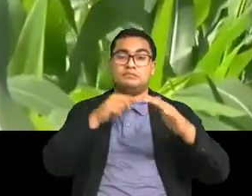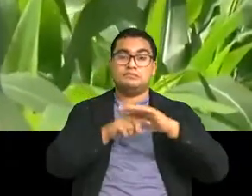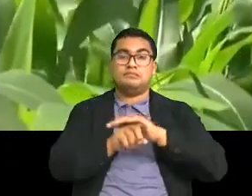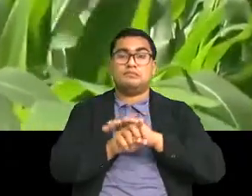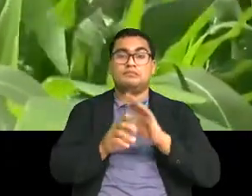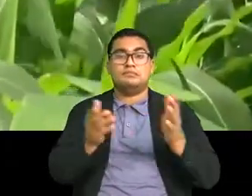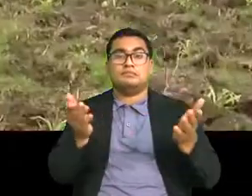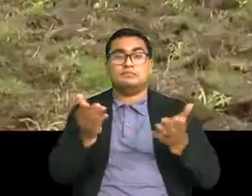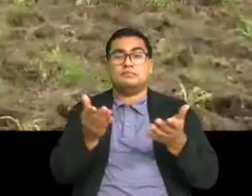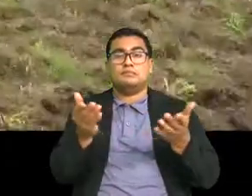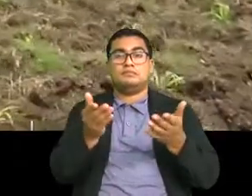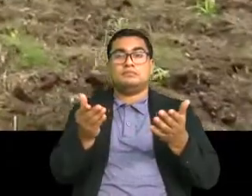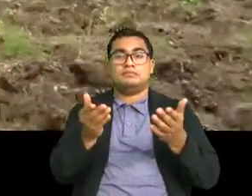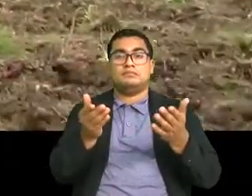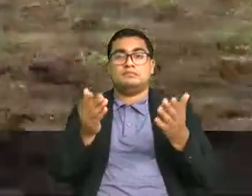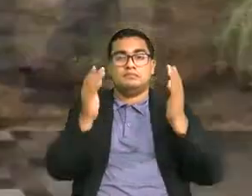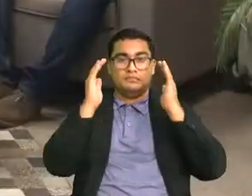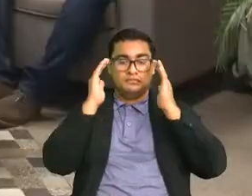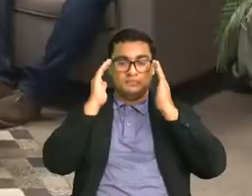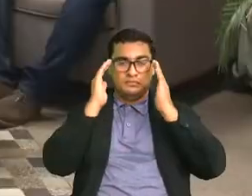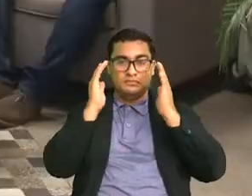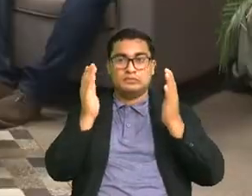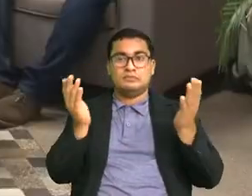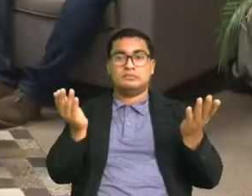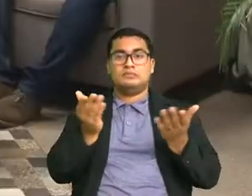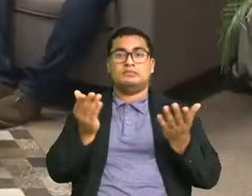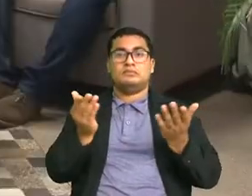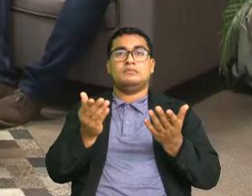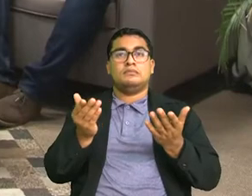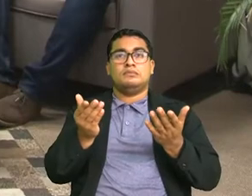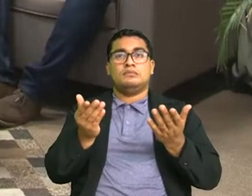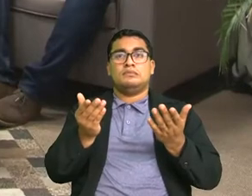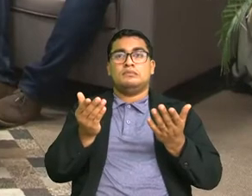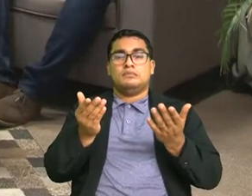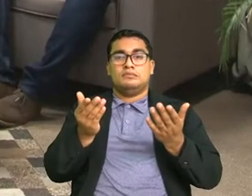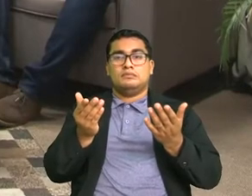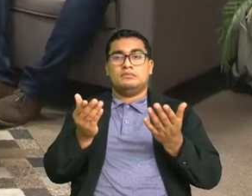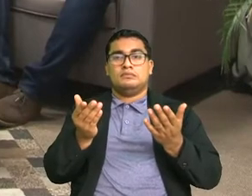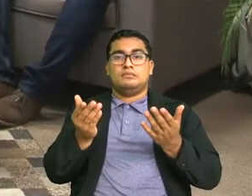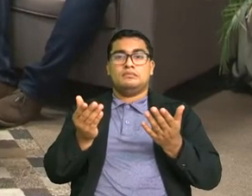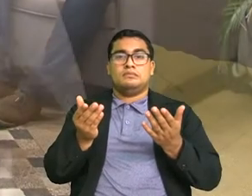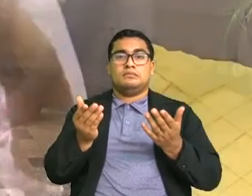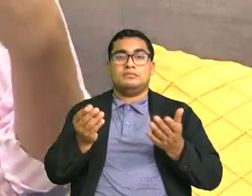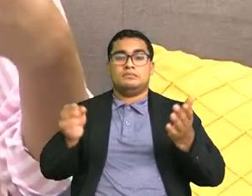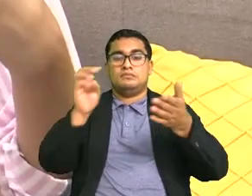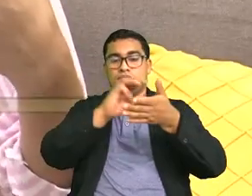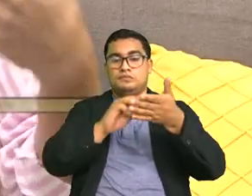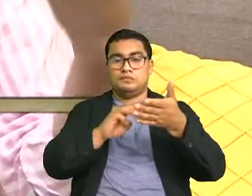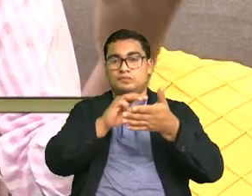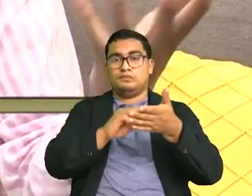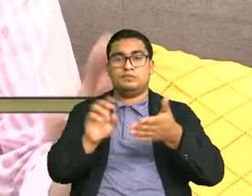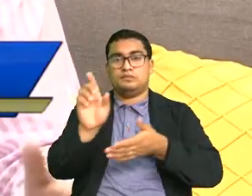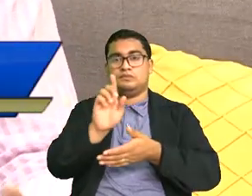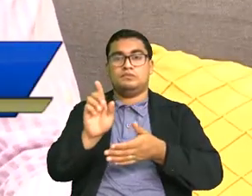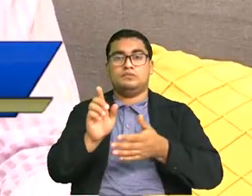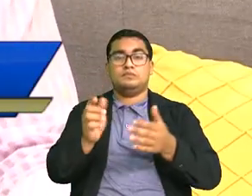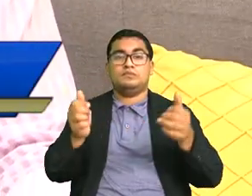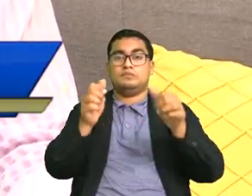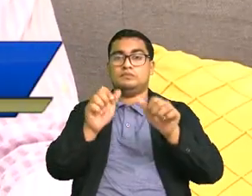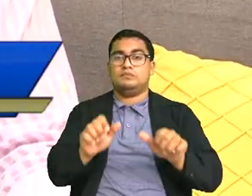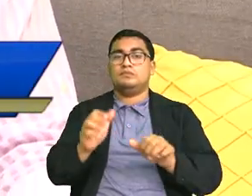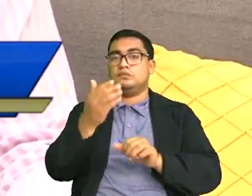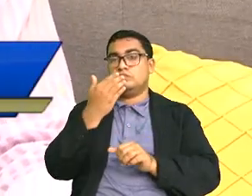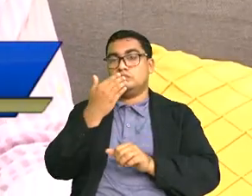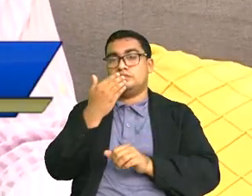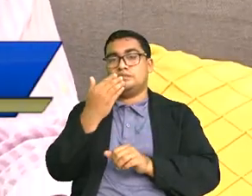construidas que no han sido con no han sido construida de manera matemática han sido construido en base a avance es decir nosotros